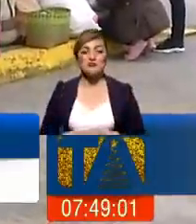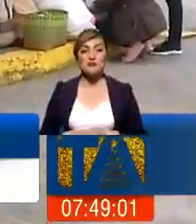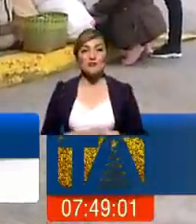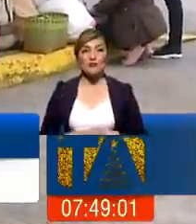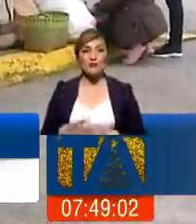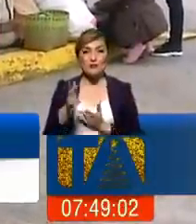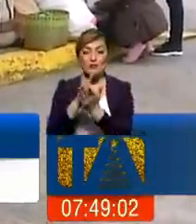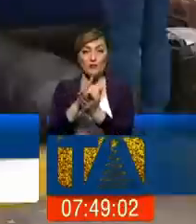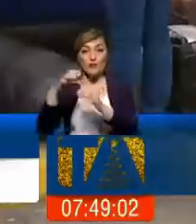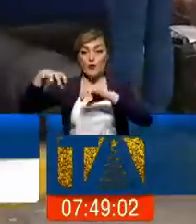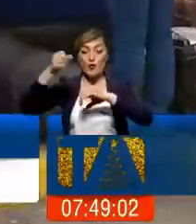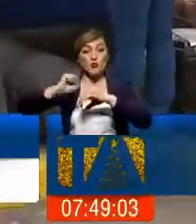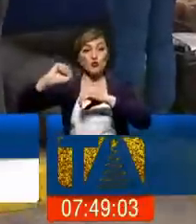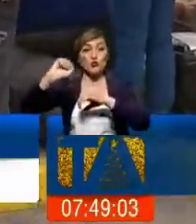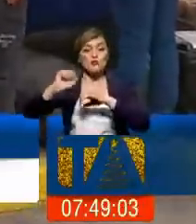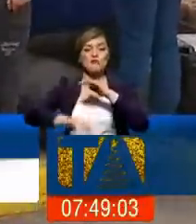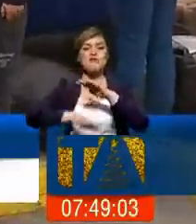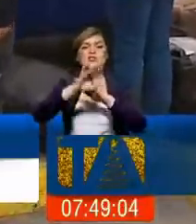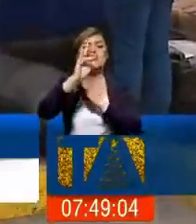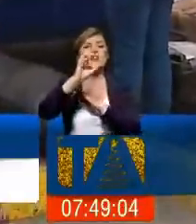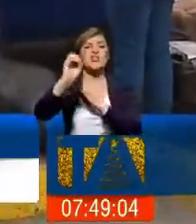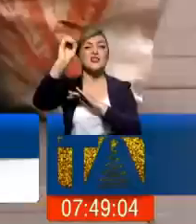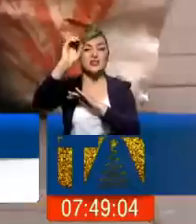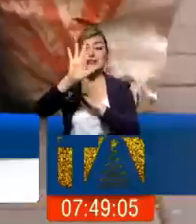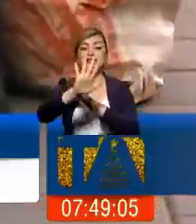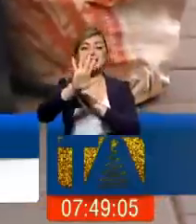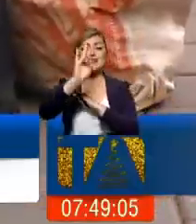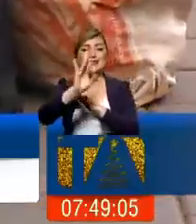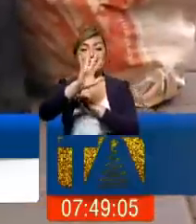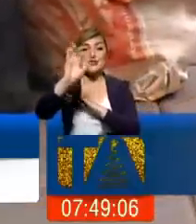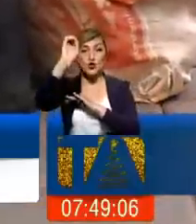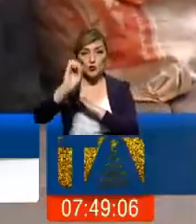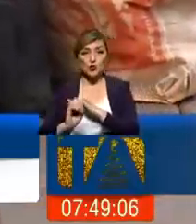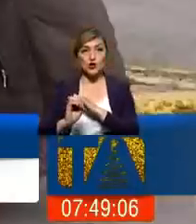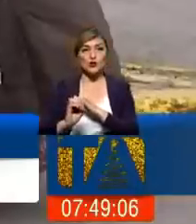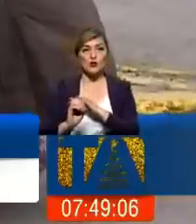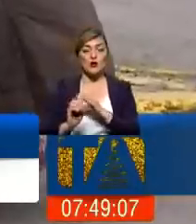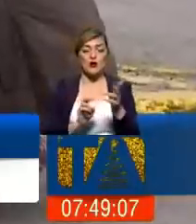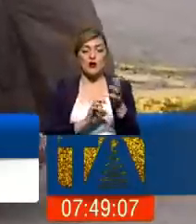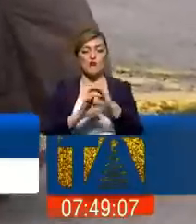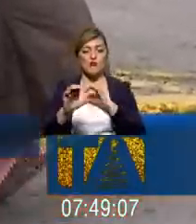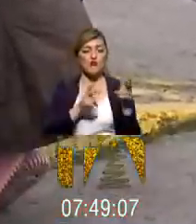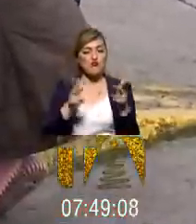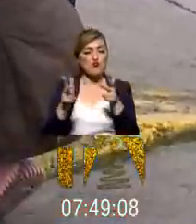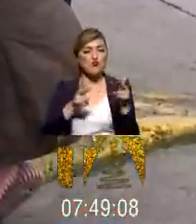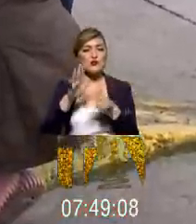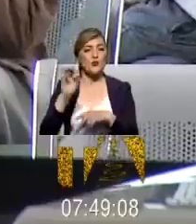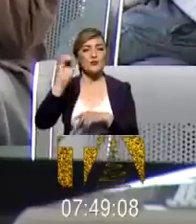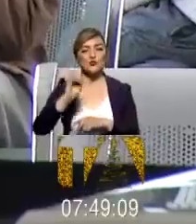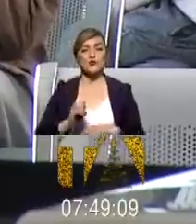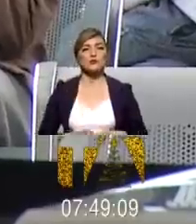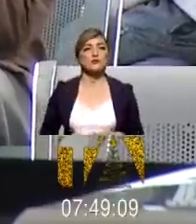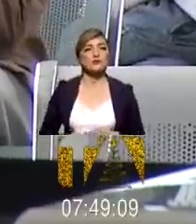terminales interprovinciales pueden operar con un 75% de aforo y un 50% de las frecuencias. En Quito,